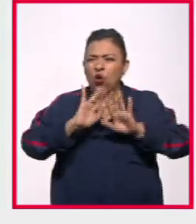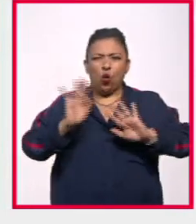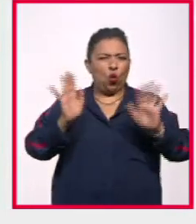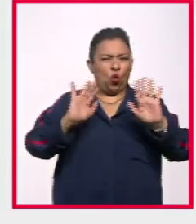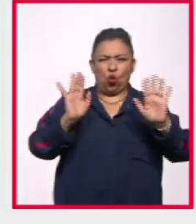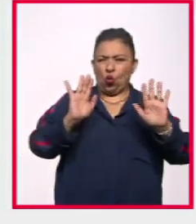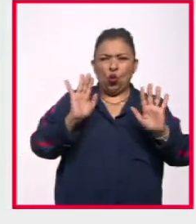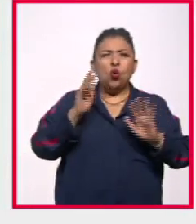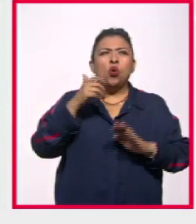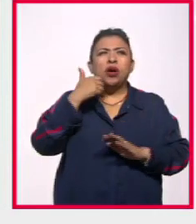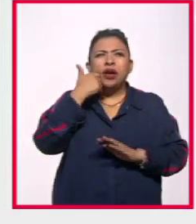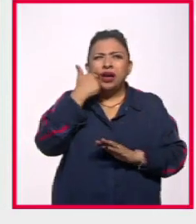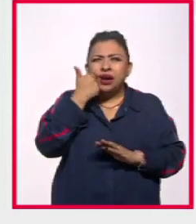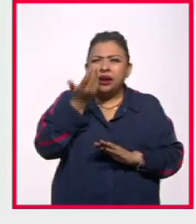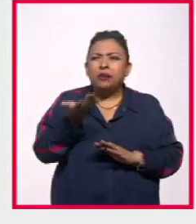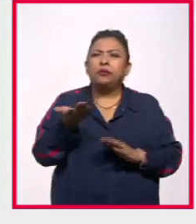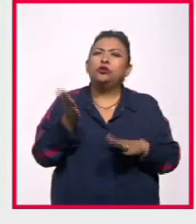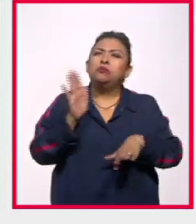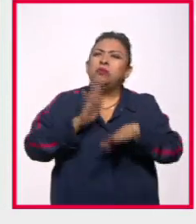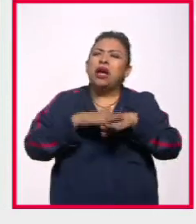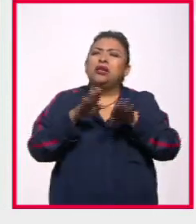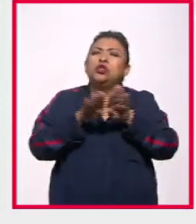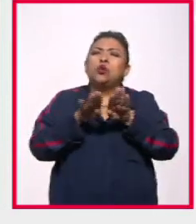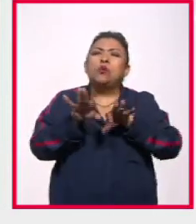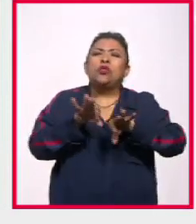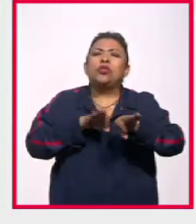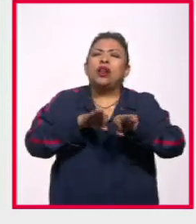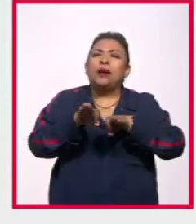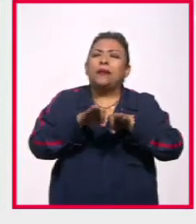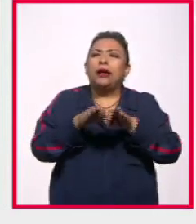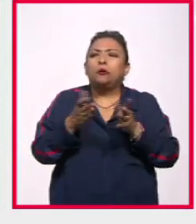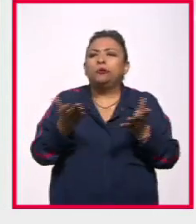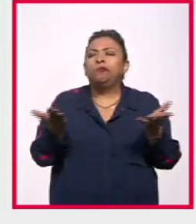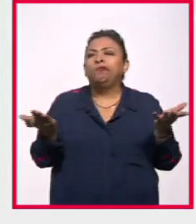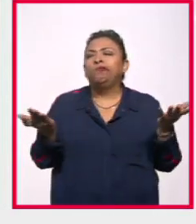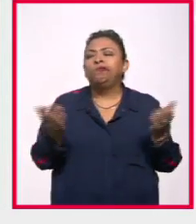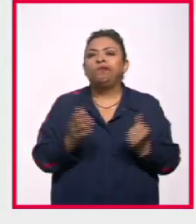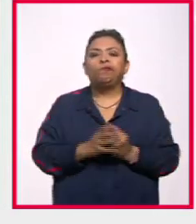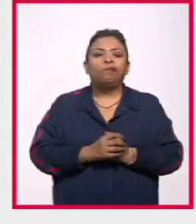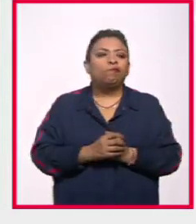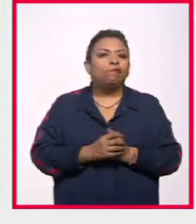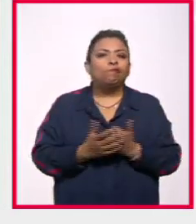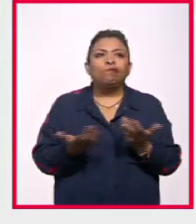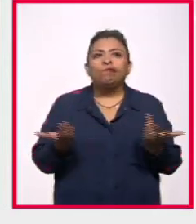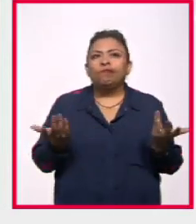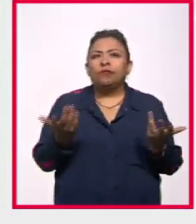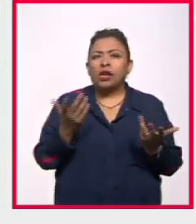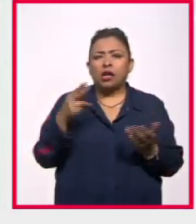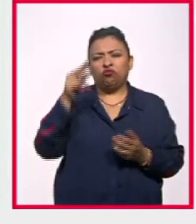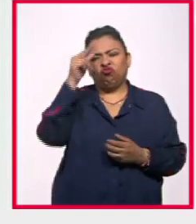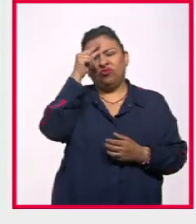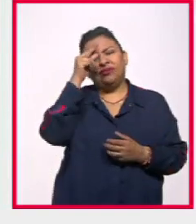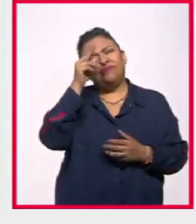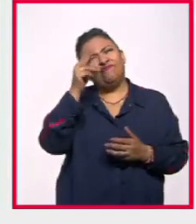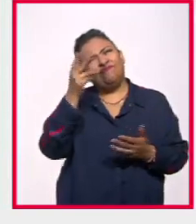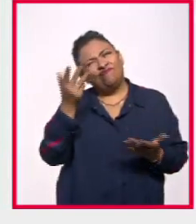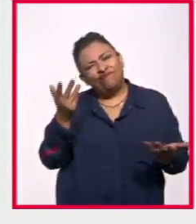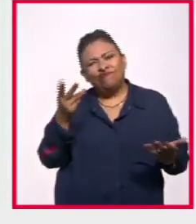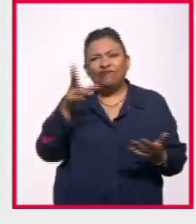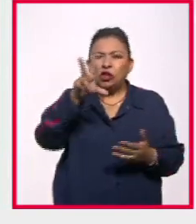sino en un trabajo más, digamos, no quisiera decir intelectual,